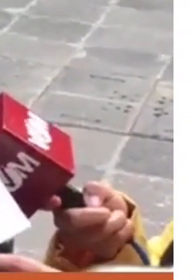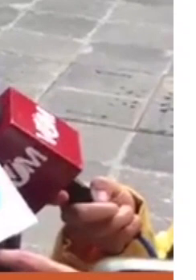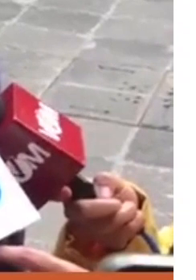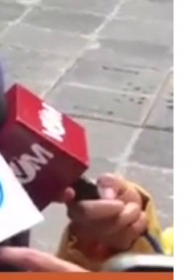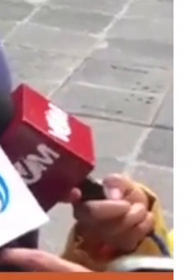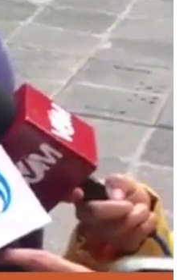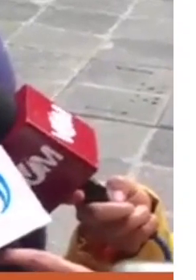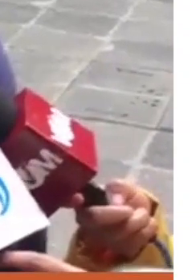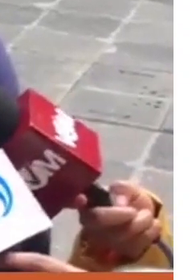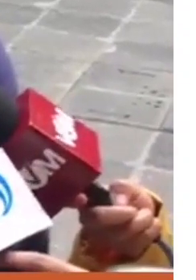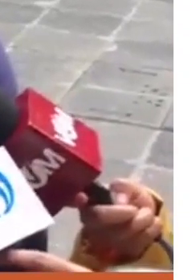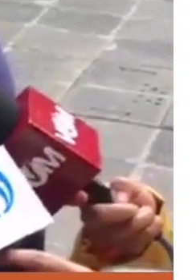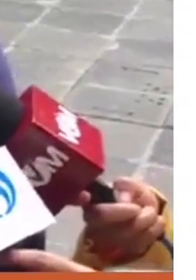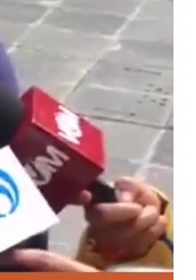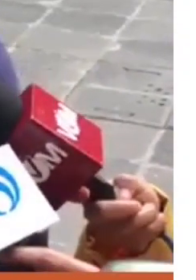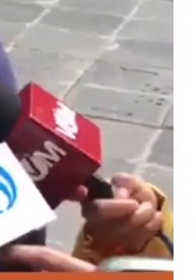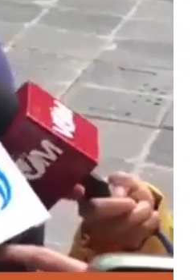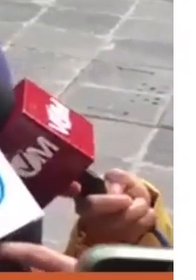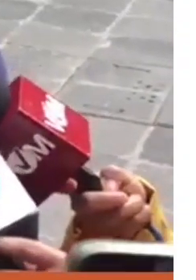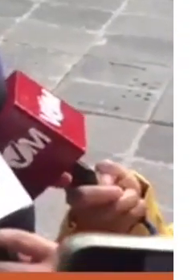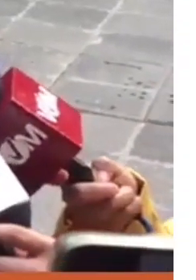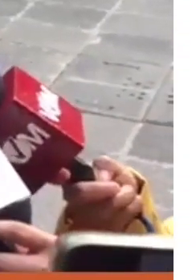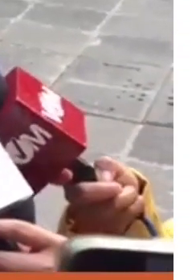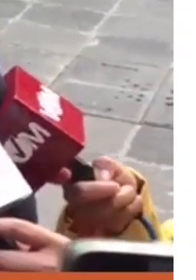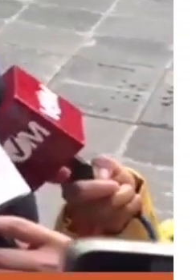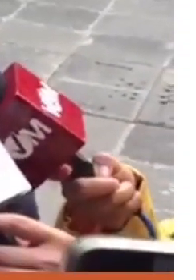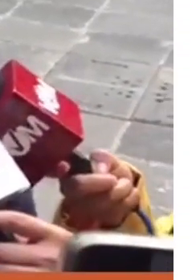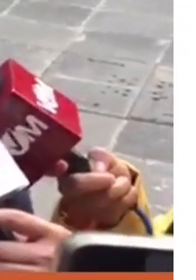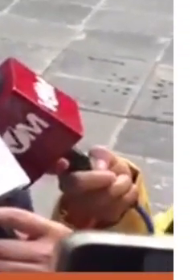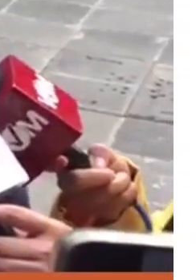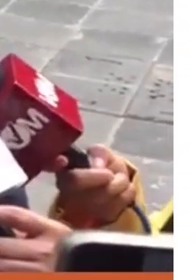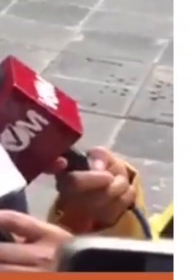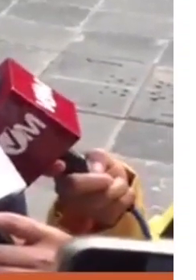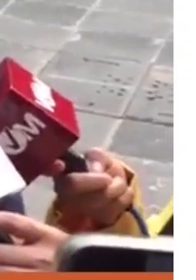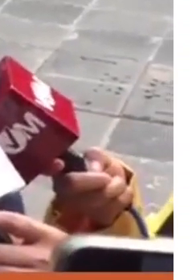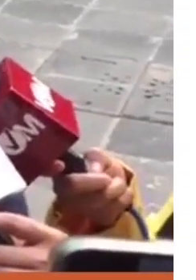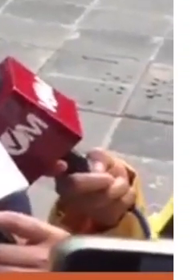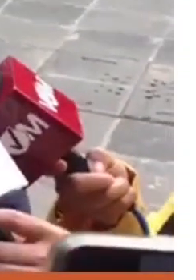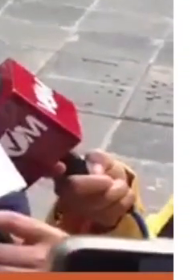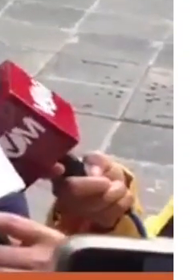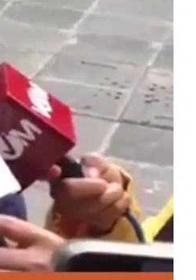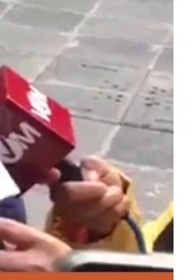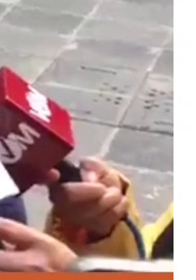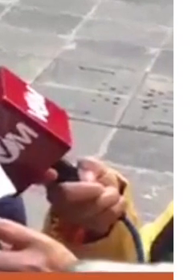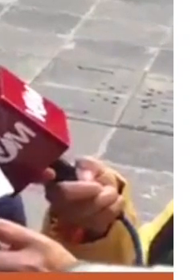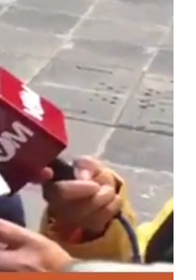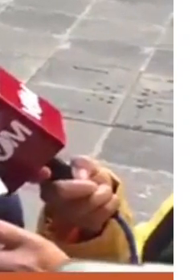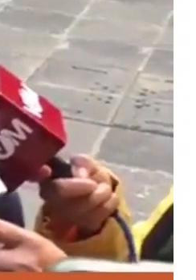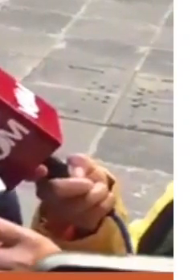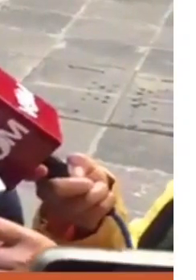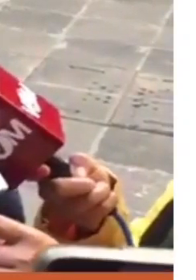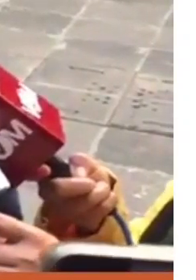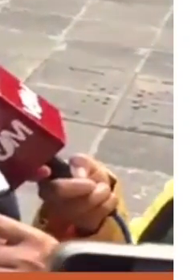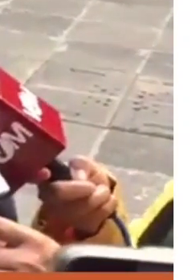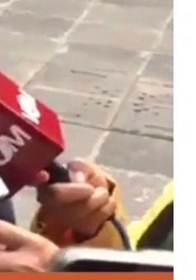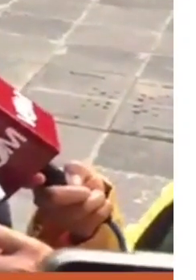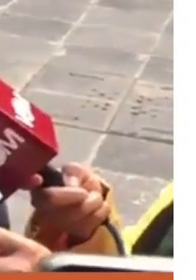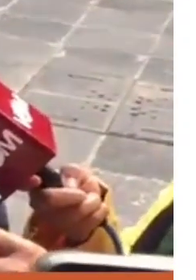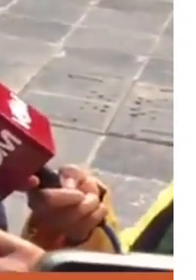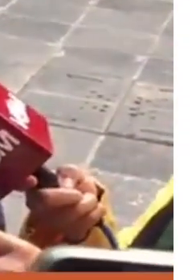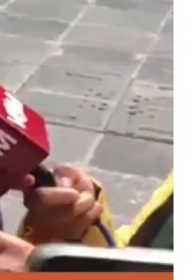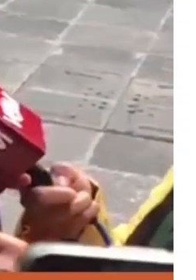personas. Nosotros manejamos ese protocolo de 60 segundos o 40 segundos, dependiendo. Pero 60 o 40,